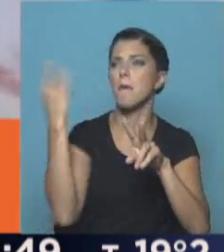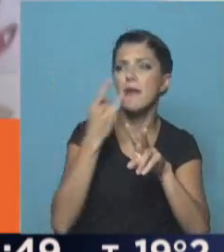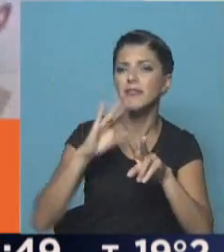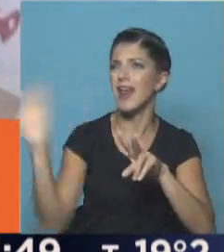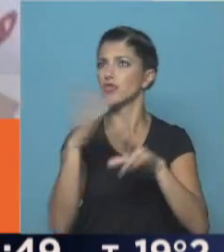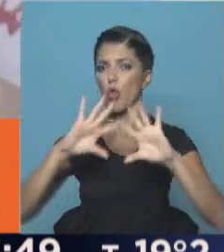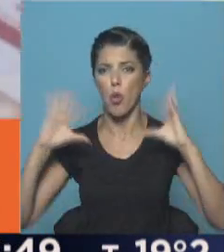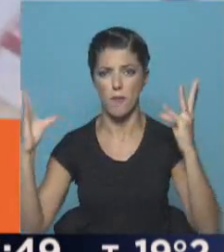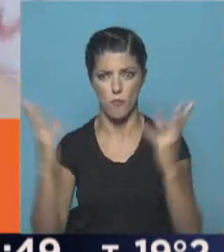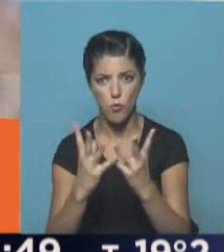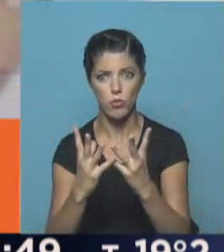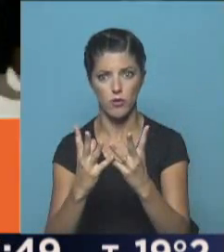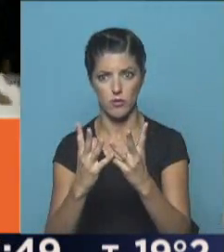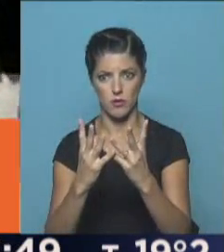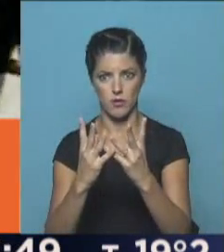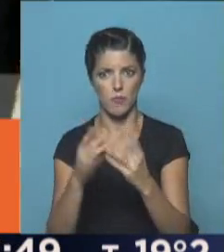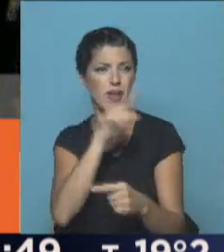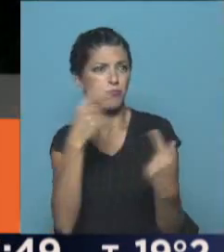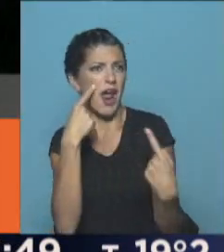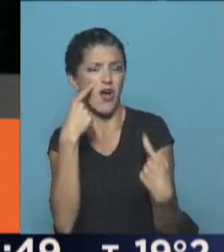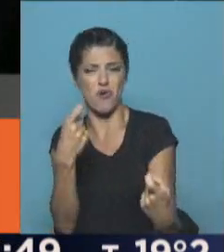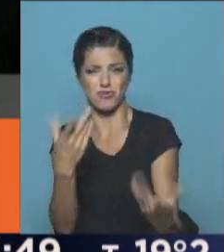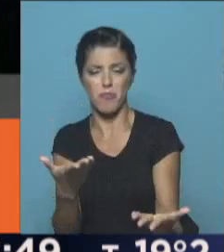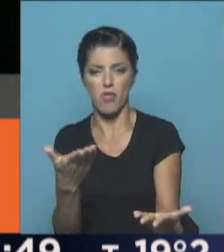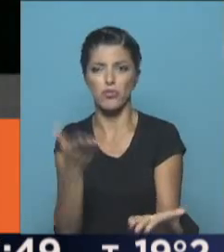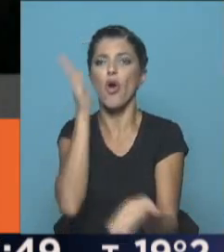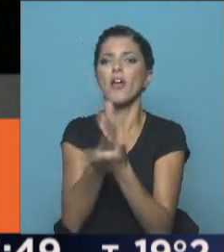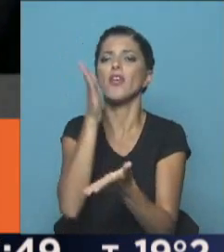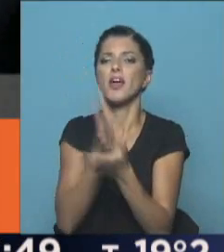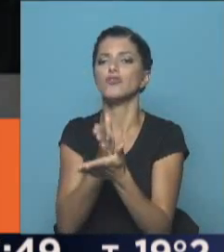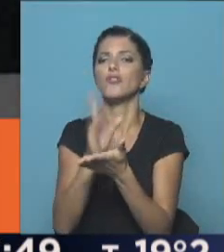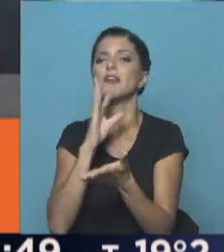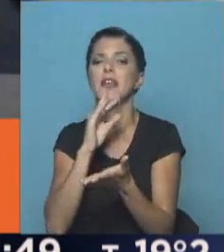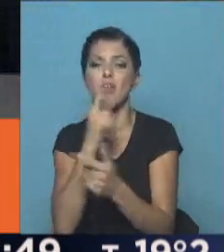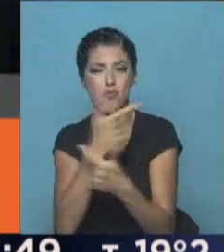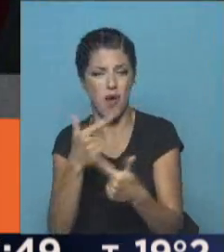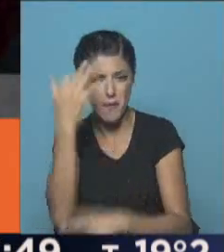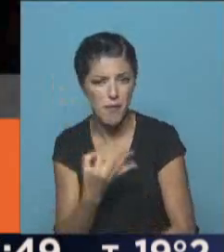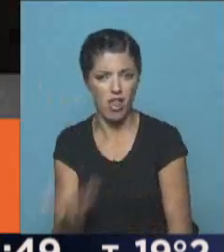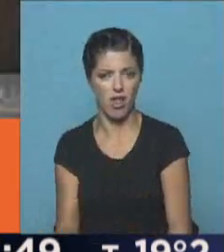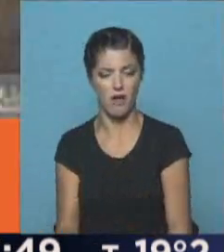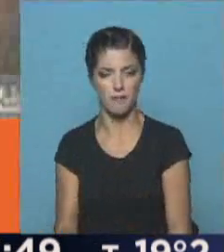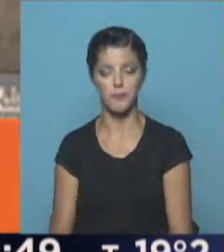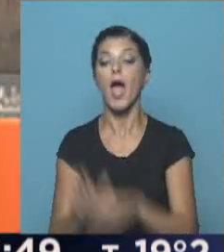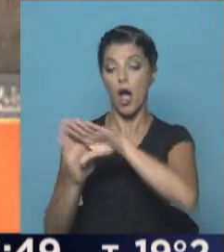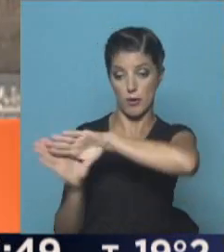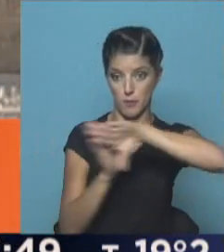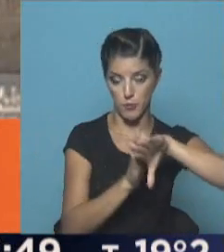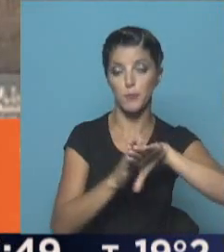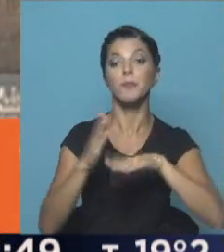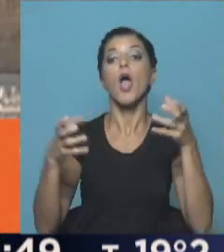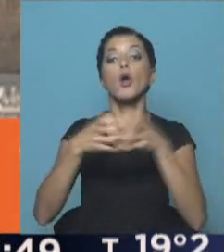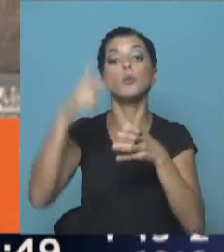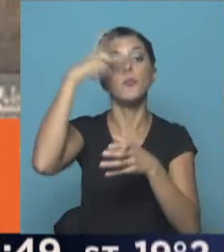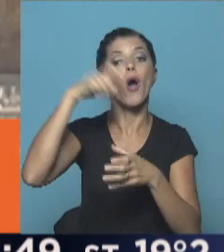medida en que no se formula un reconocimiento explícito del derecho de existencia de Israel. En el caso del Hezbollah, de orientación